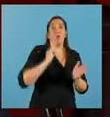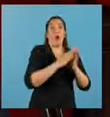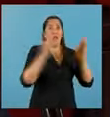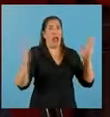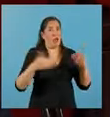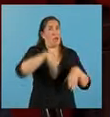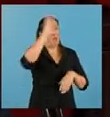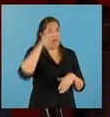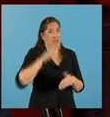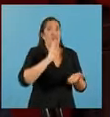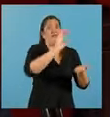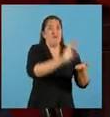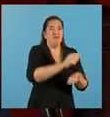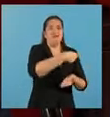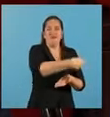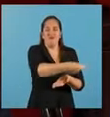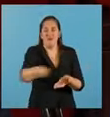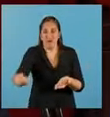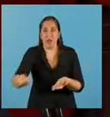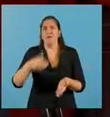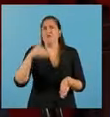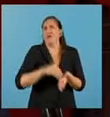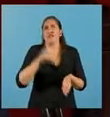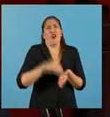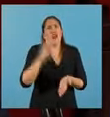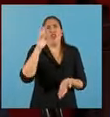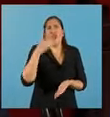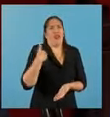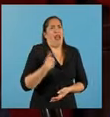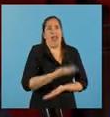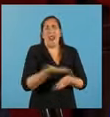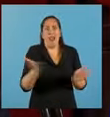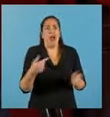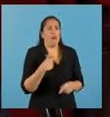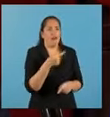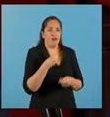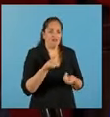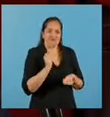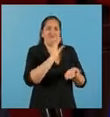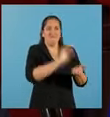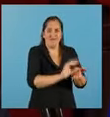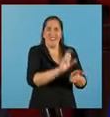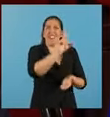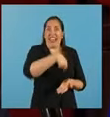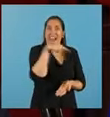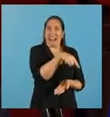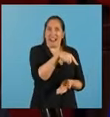más de 1.000 millones de dólares al año, que representa la tarjeta alimentar, quede en los pueblos de nuestra